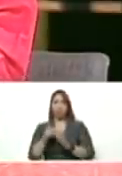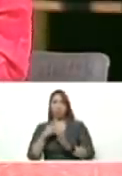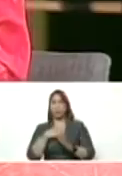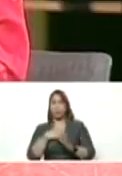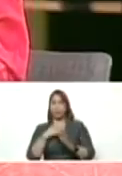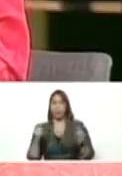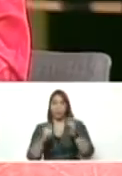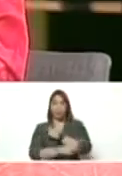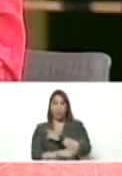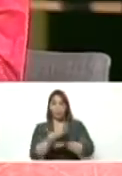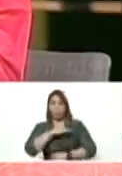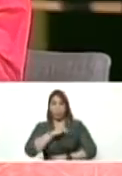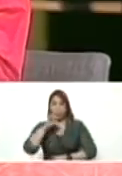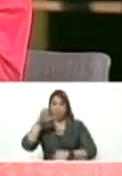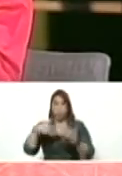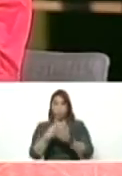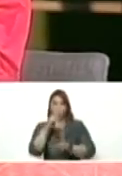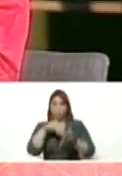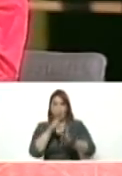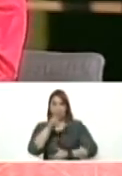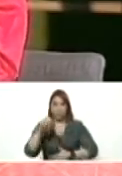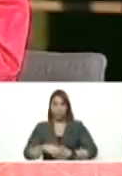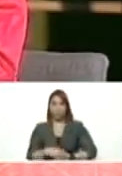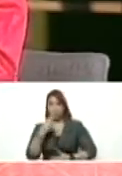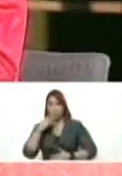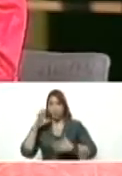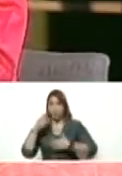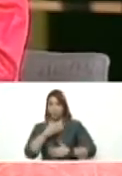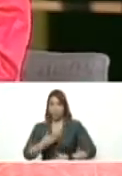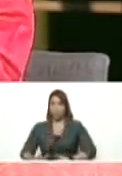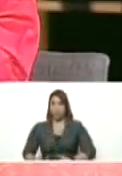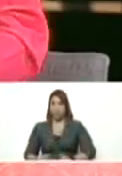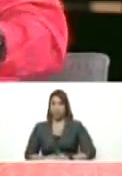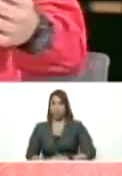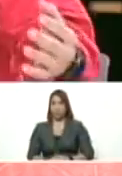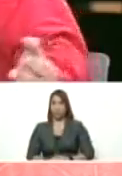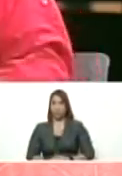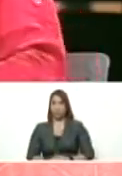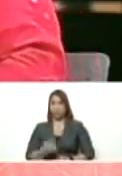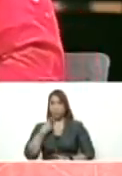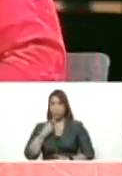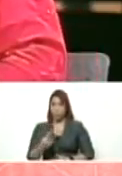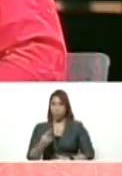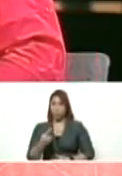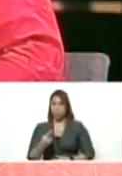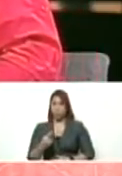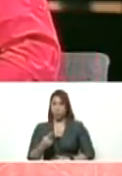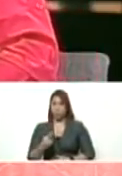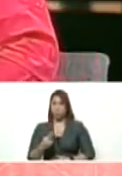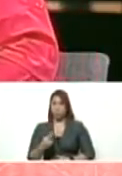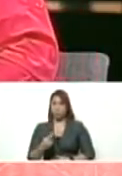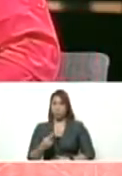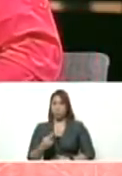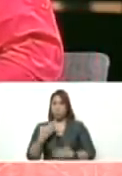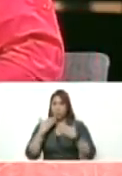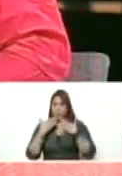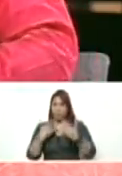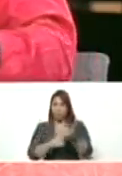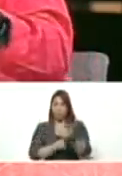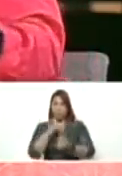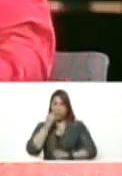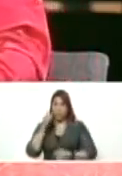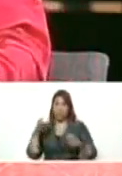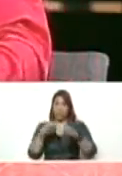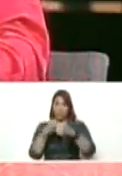al 2030. Es un compromiso, presidente, y lo digo de parte de mis hermanos de clase, que